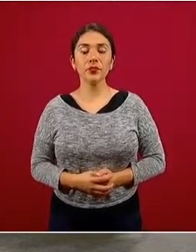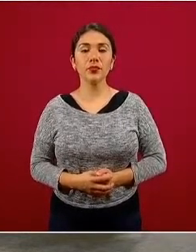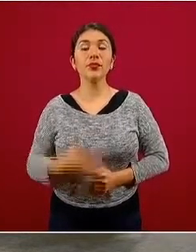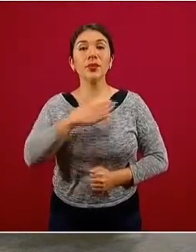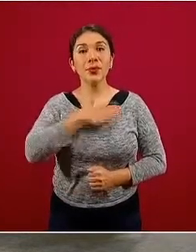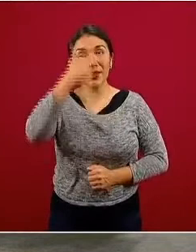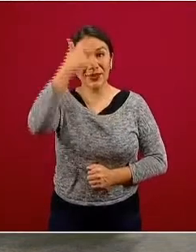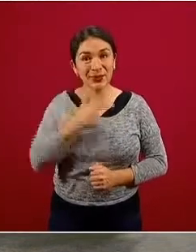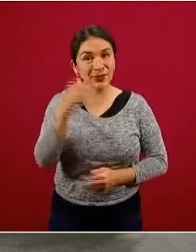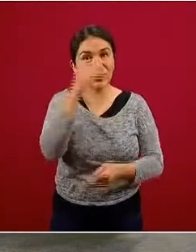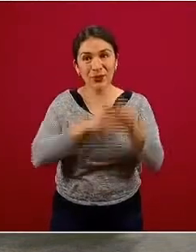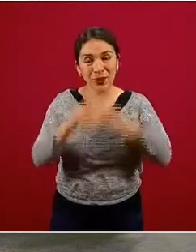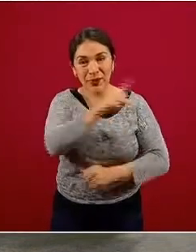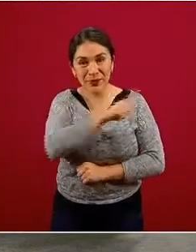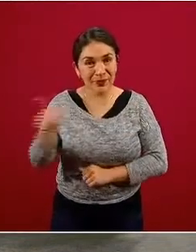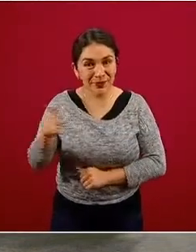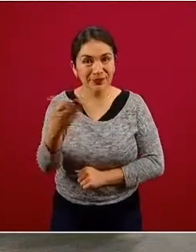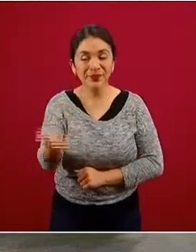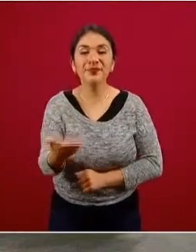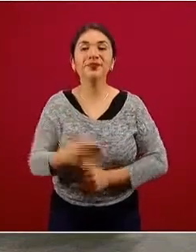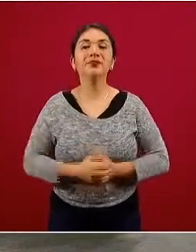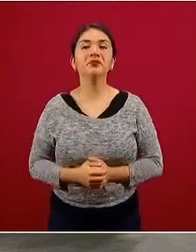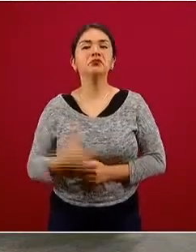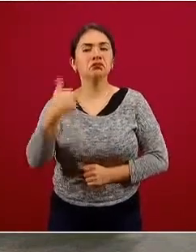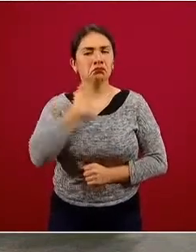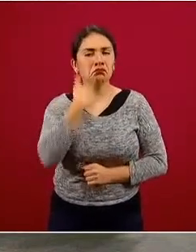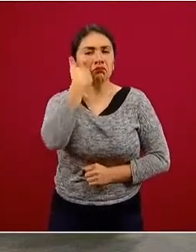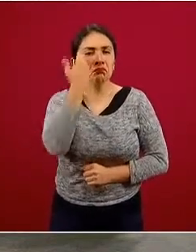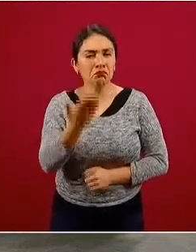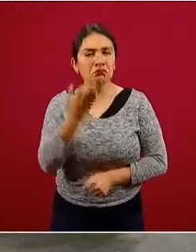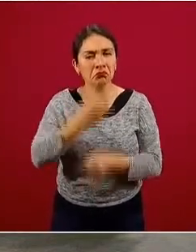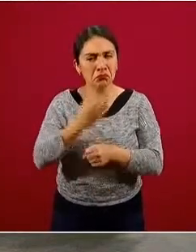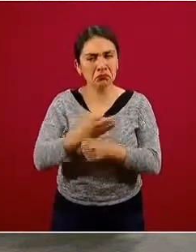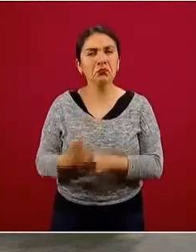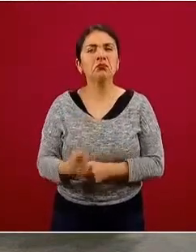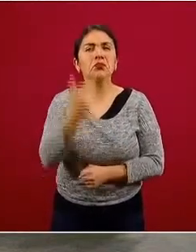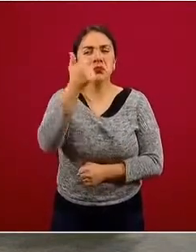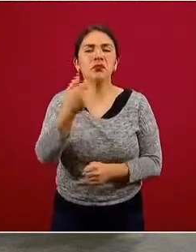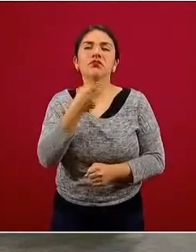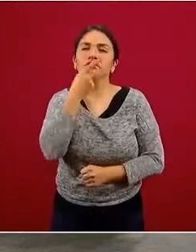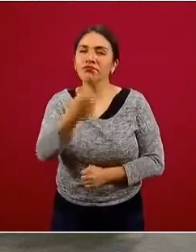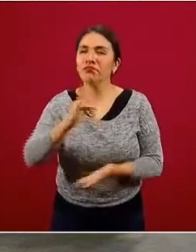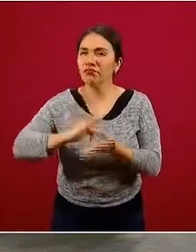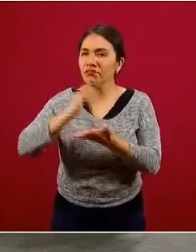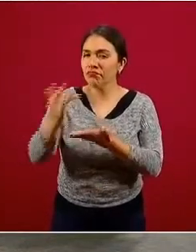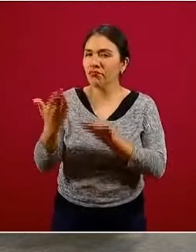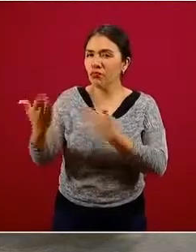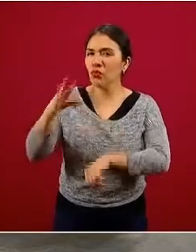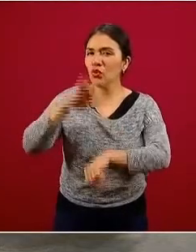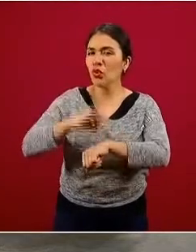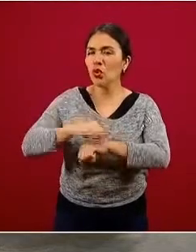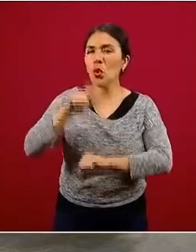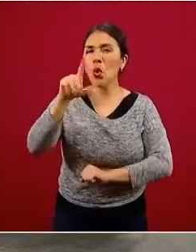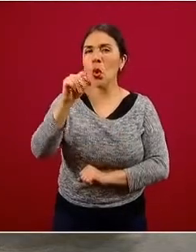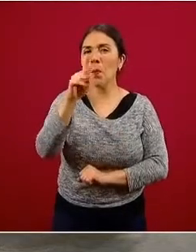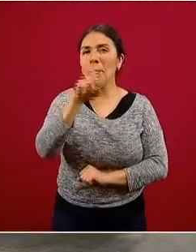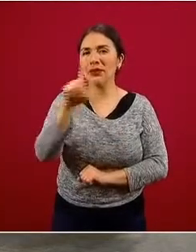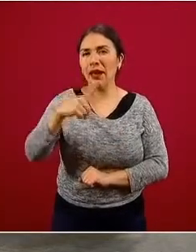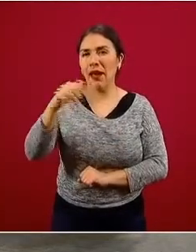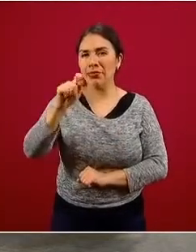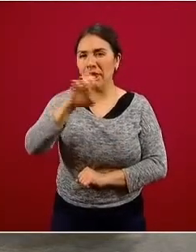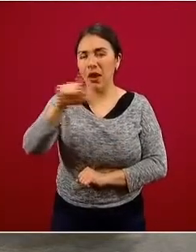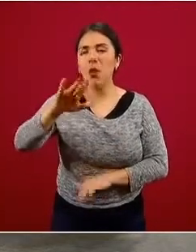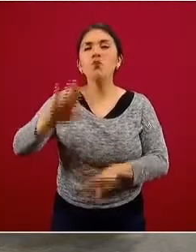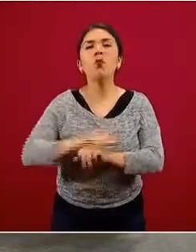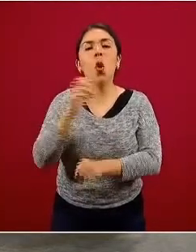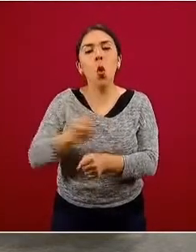Muy buenas noches a todas y todos. Quisiera en primer lugar agradecerle mucho al doctor López-Gatell por